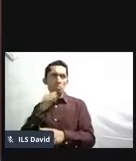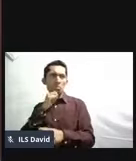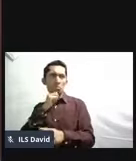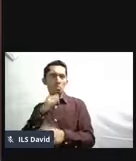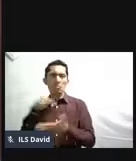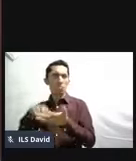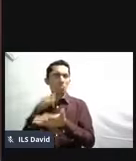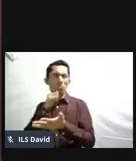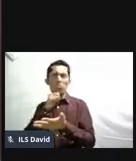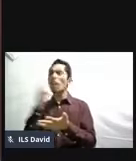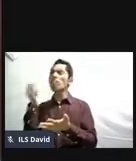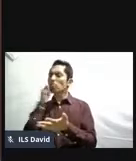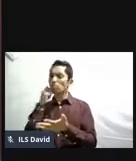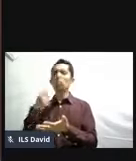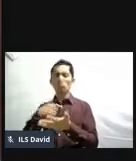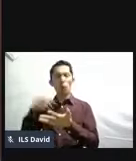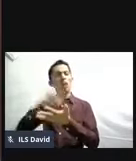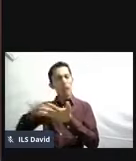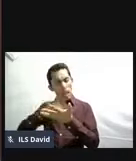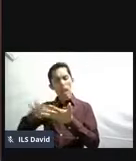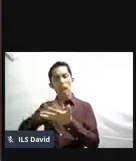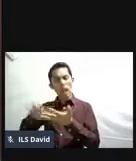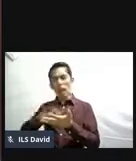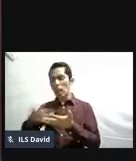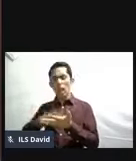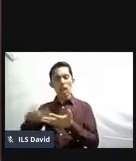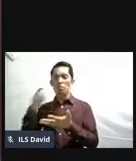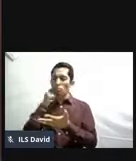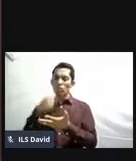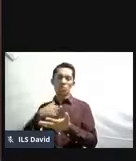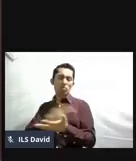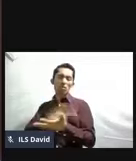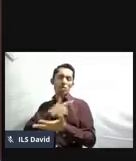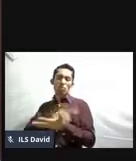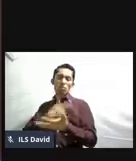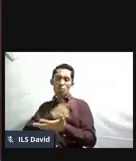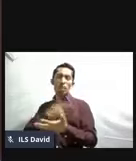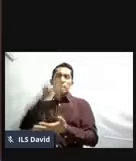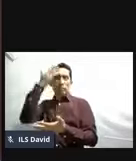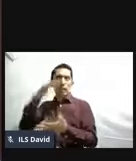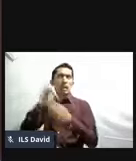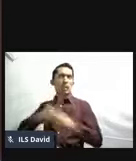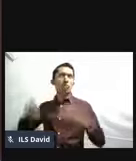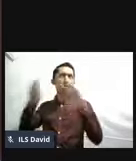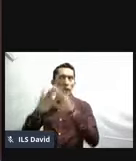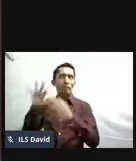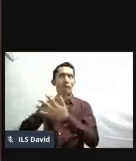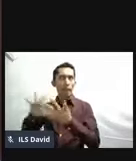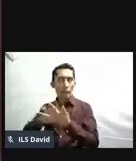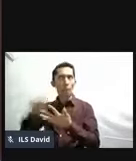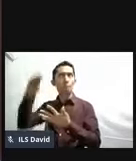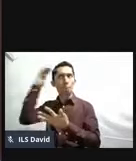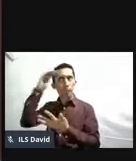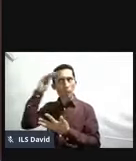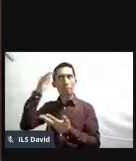el significado o la importancia de leer de manera cotidiana o de manera